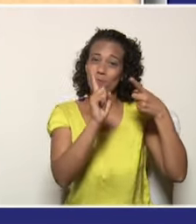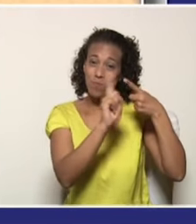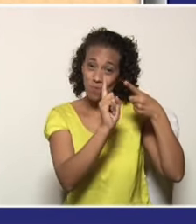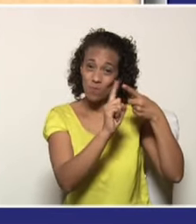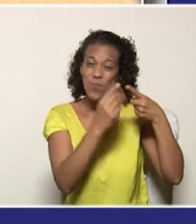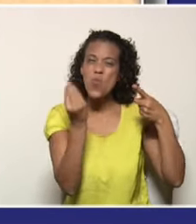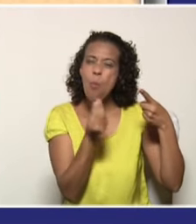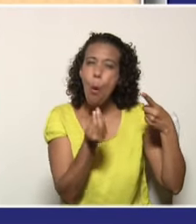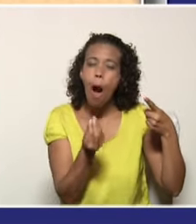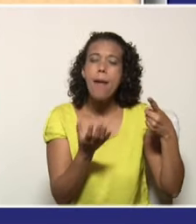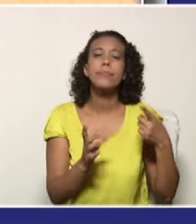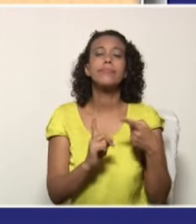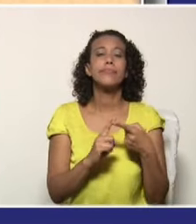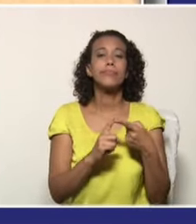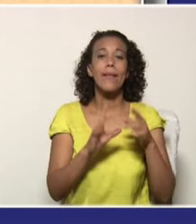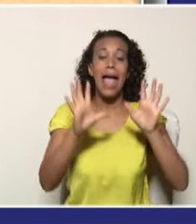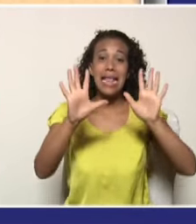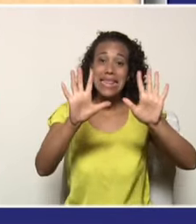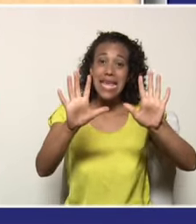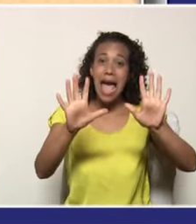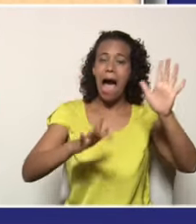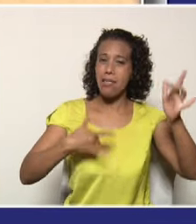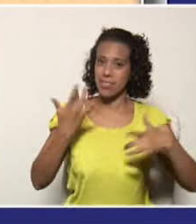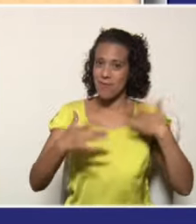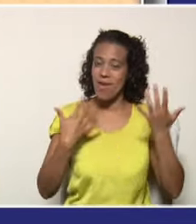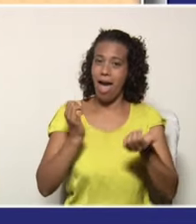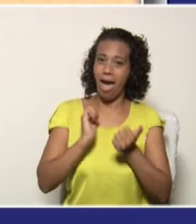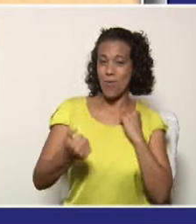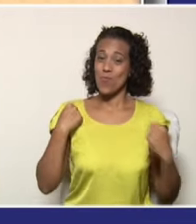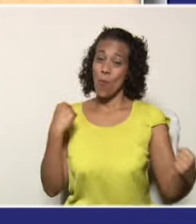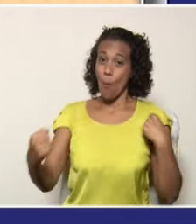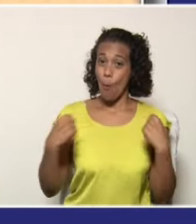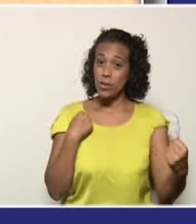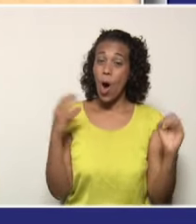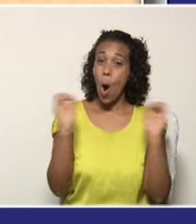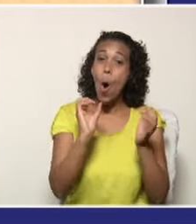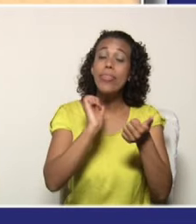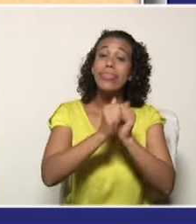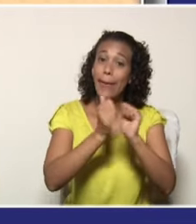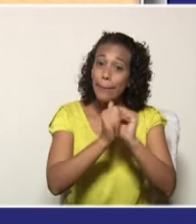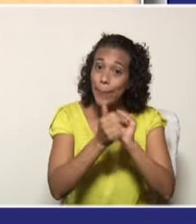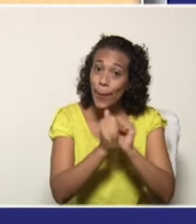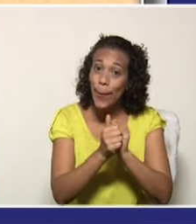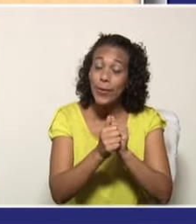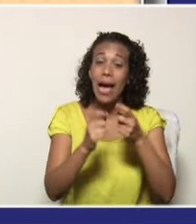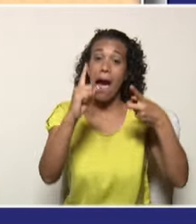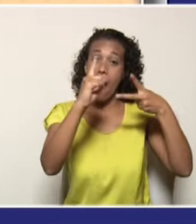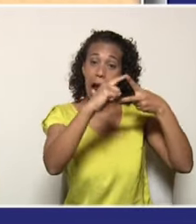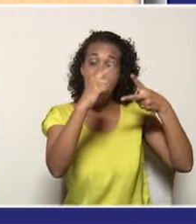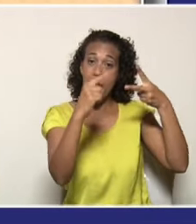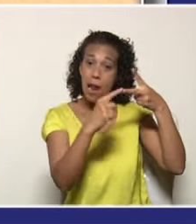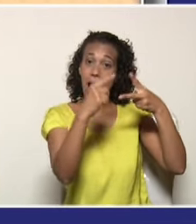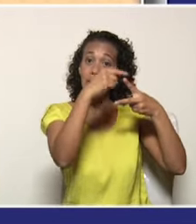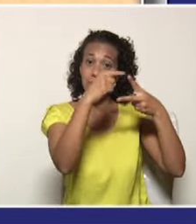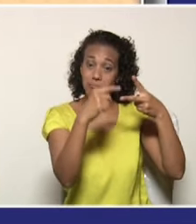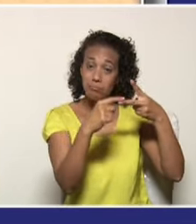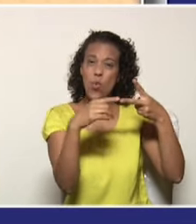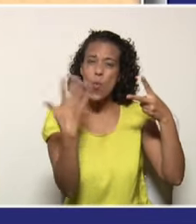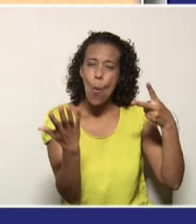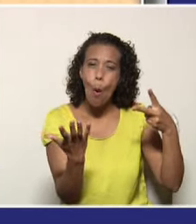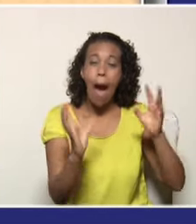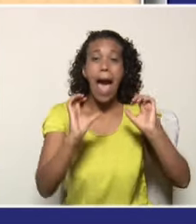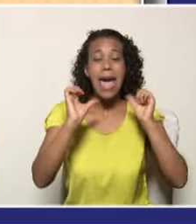cuadro donde menciones 10 actividades físicas o deportes aeróbicos